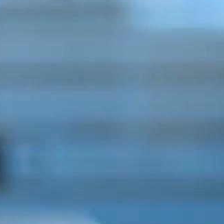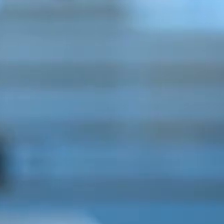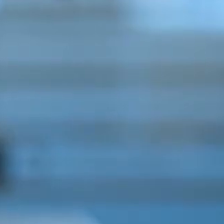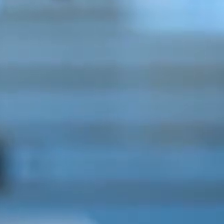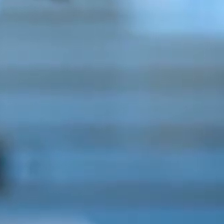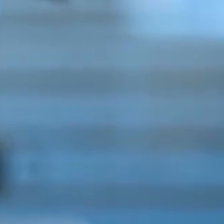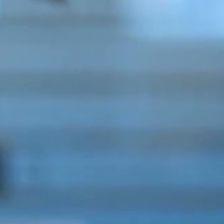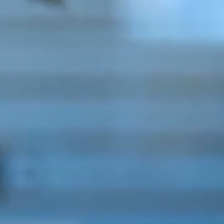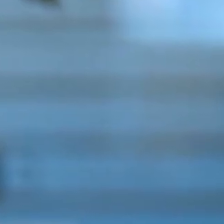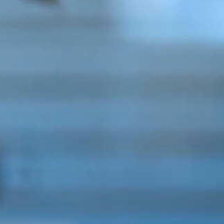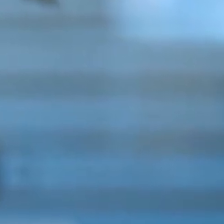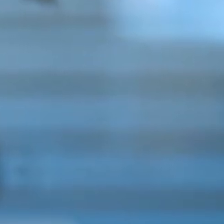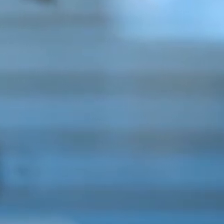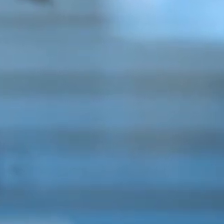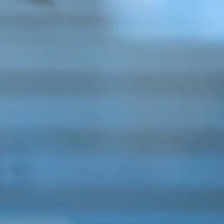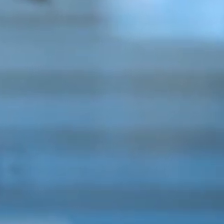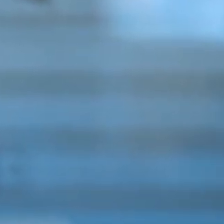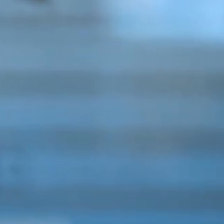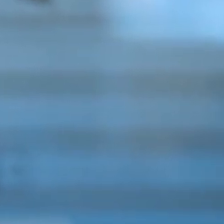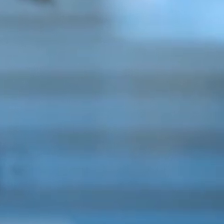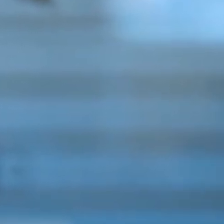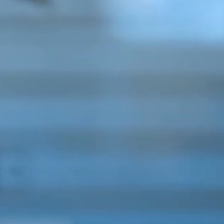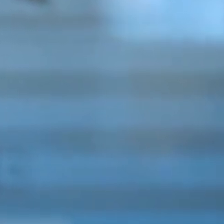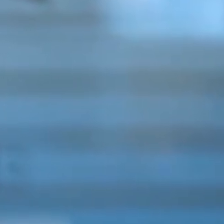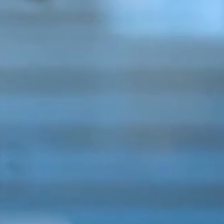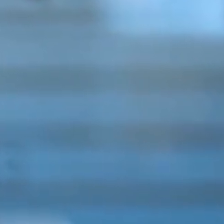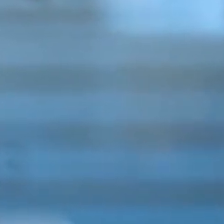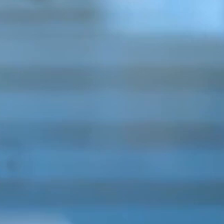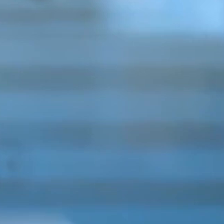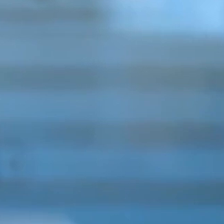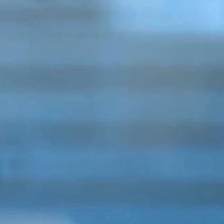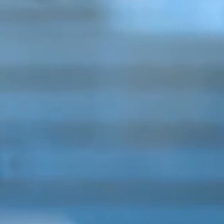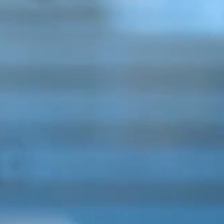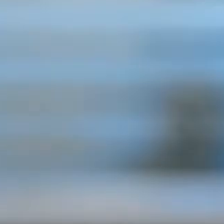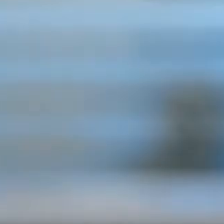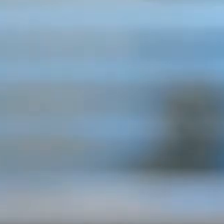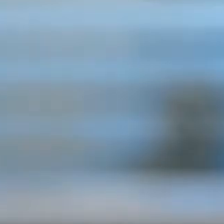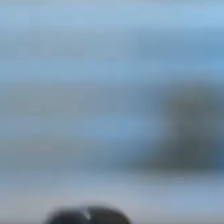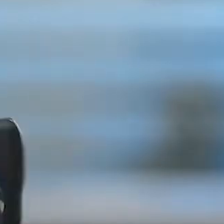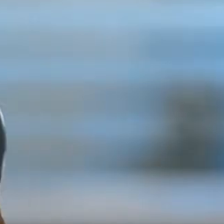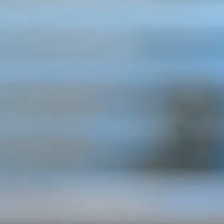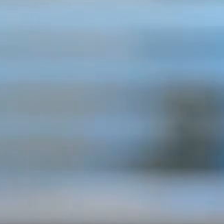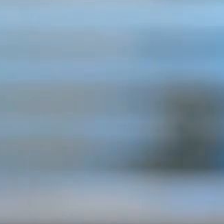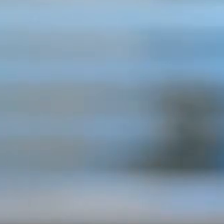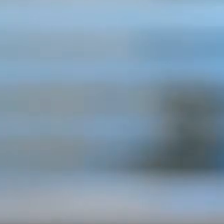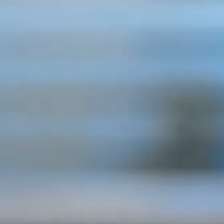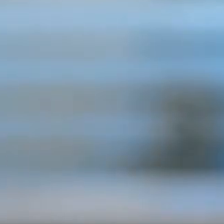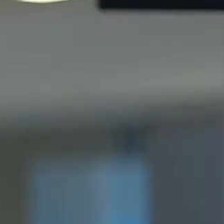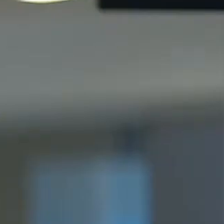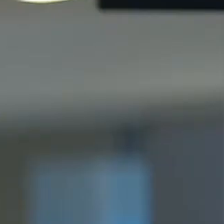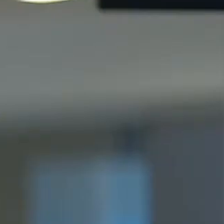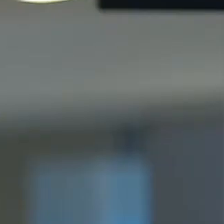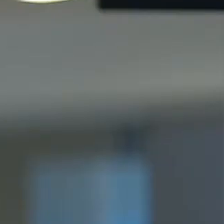El protocolo es el siguiente. Para tener una consejería con nuestros pastores o pastoras, usted tiene que hacer una cita